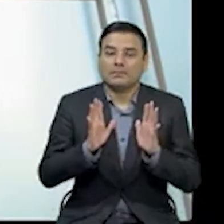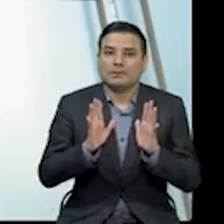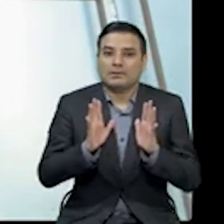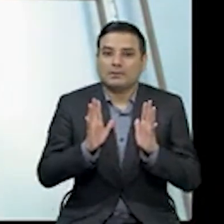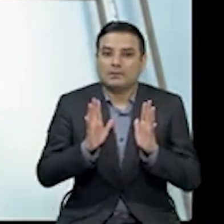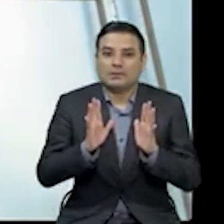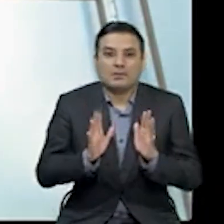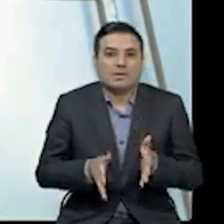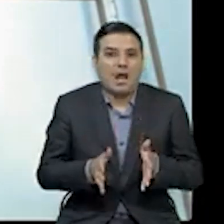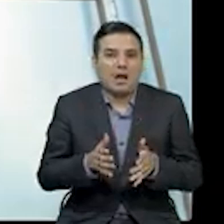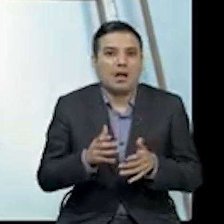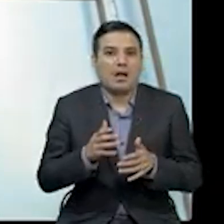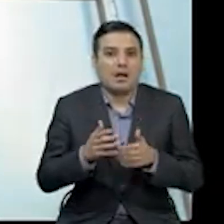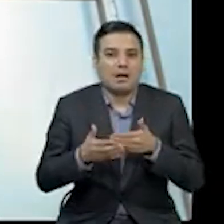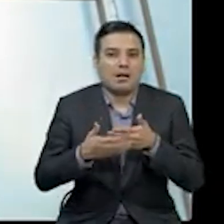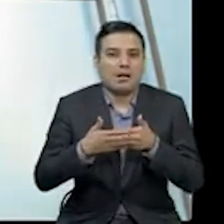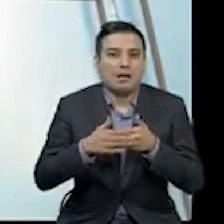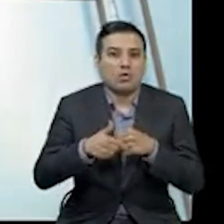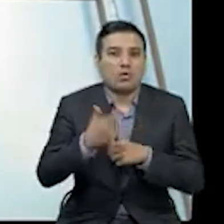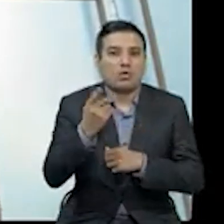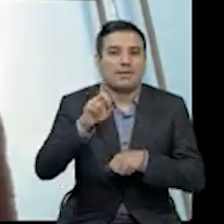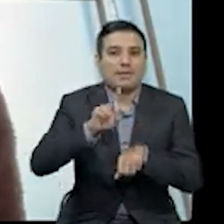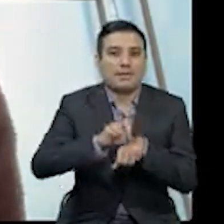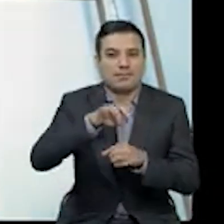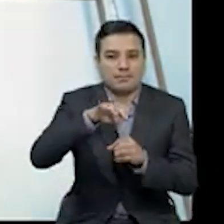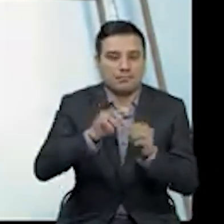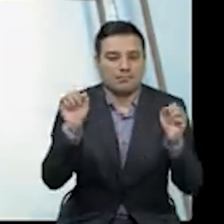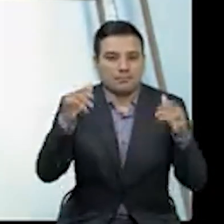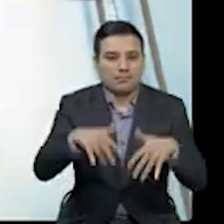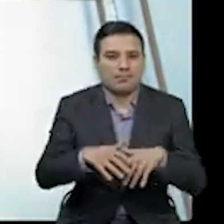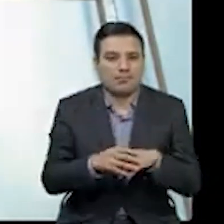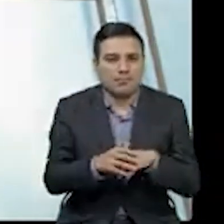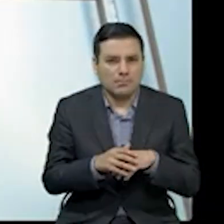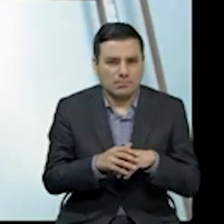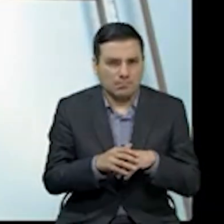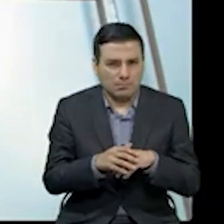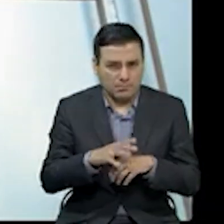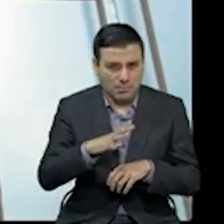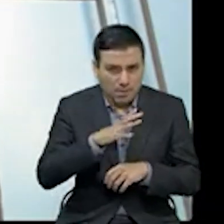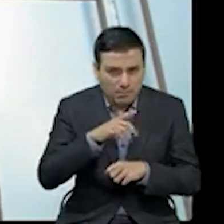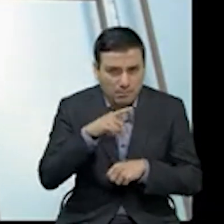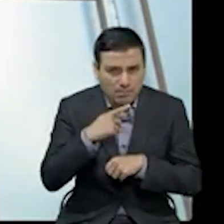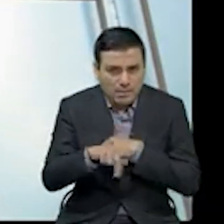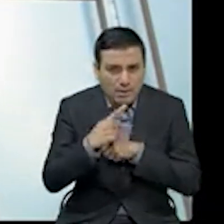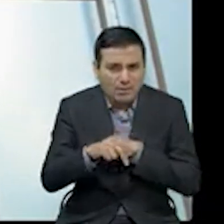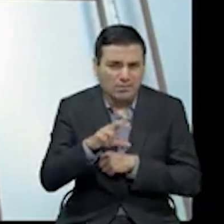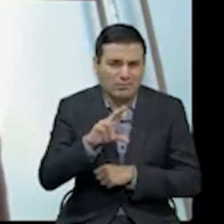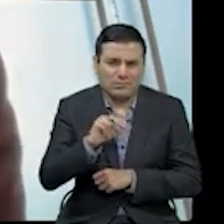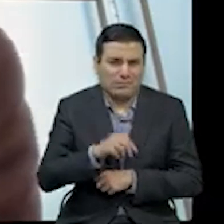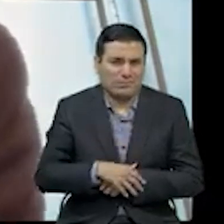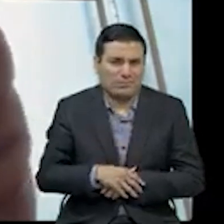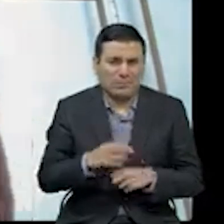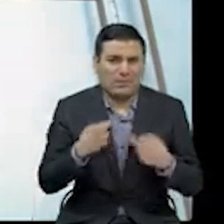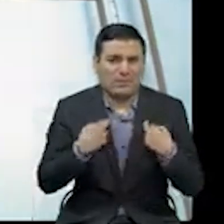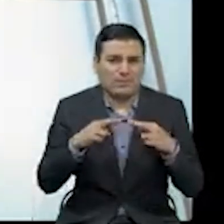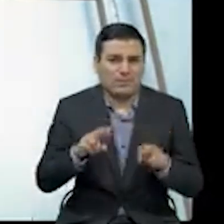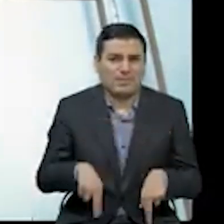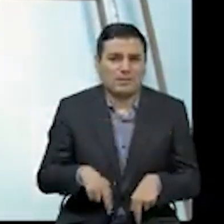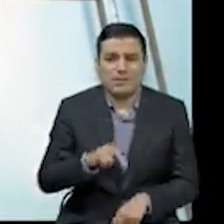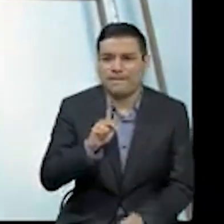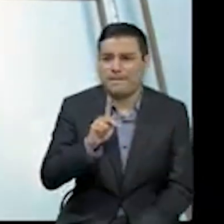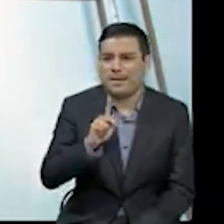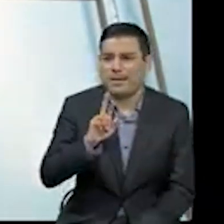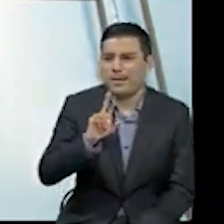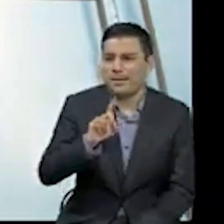ya es el día de la elección. No está en peligro, como plantea la representación del PRD, la realización del